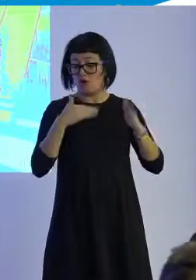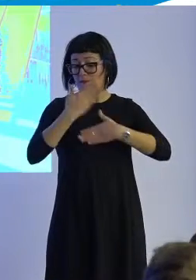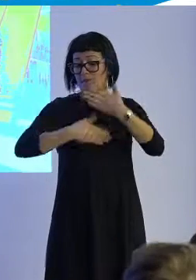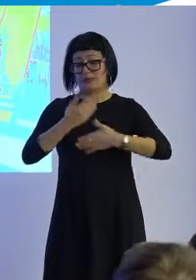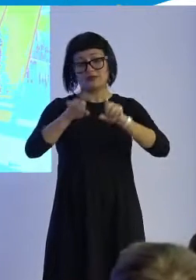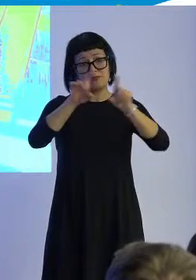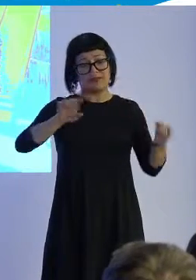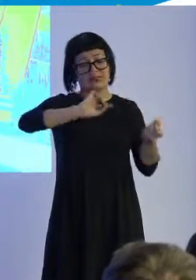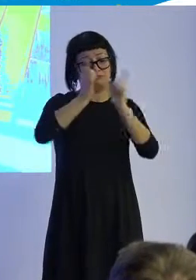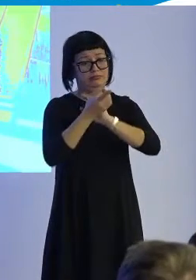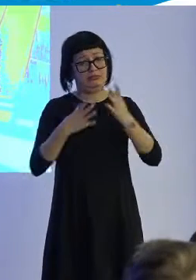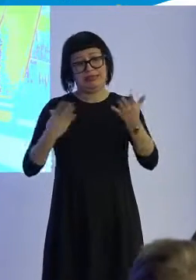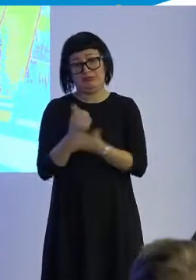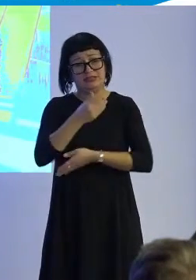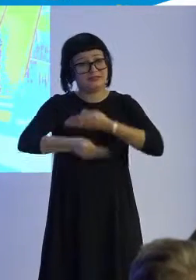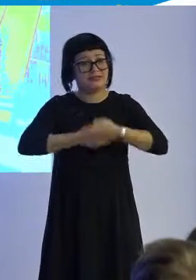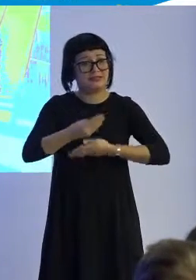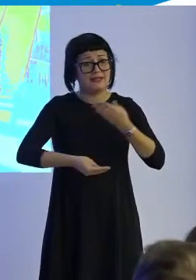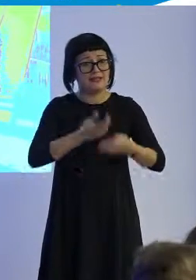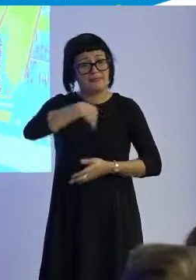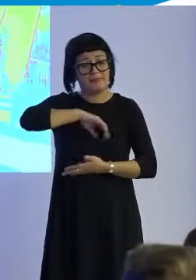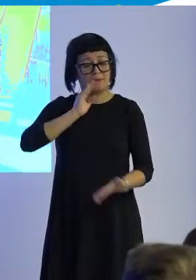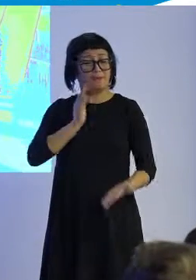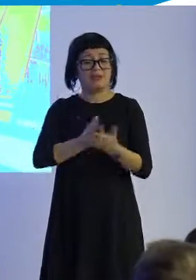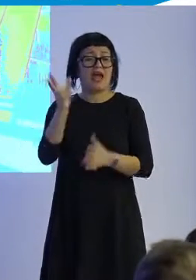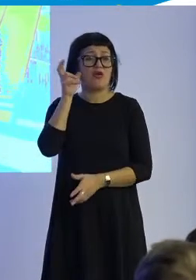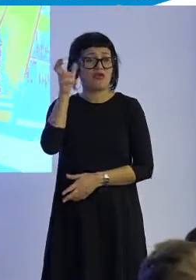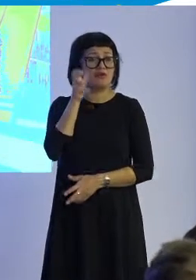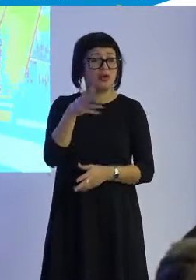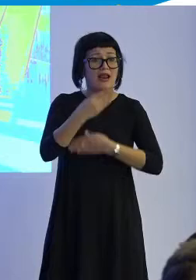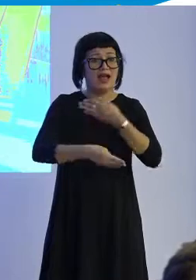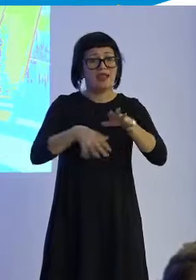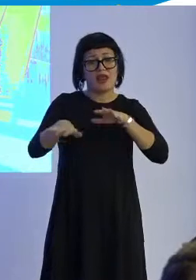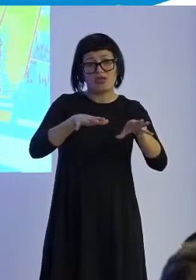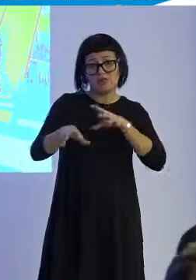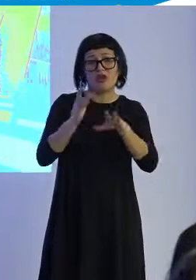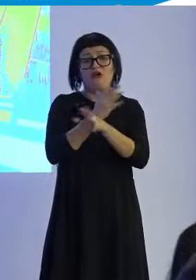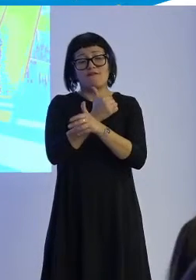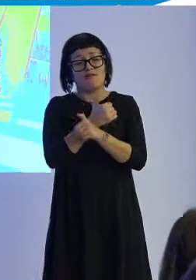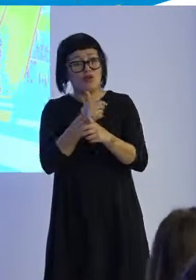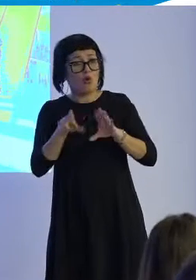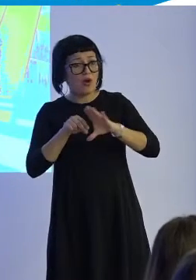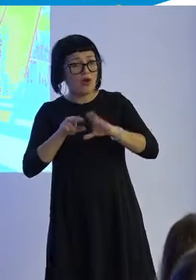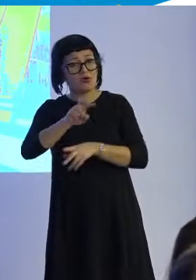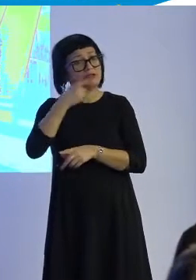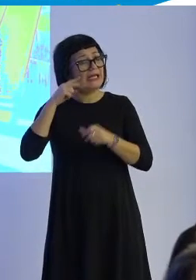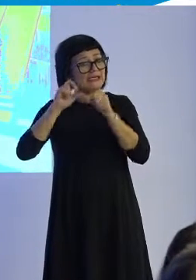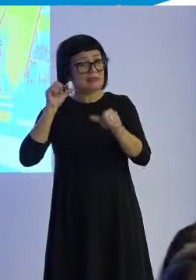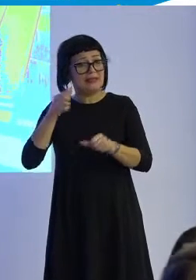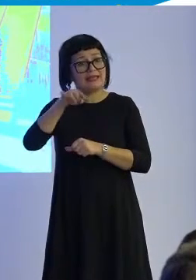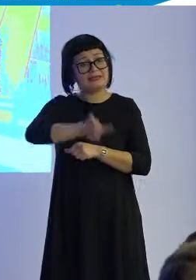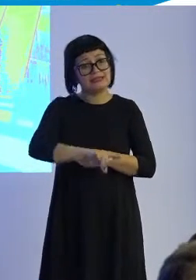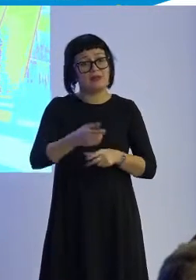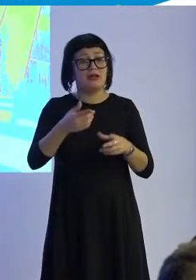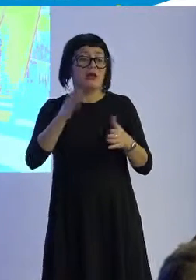están llevando a cabo. Nosotros venimos de la parte de visual, de hacer animación, videojuegos y experiencias, y la parte de